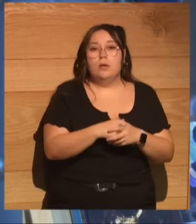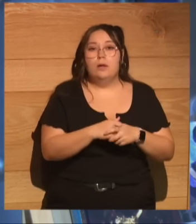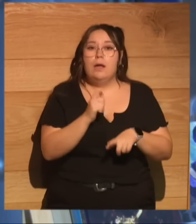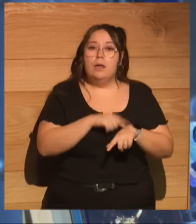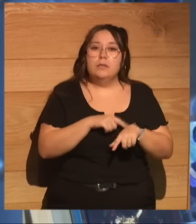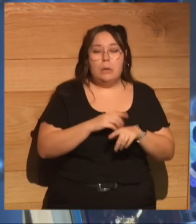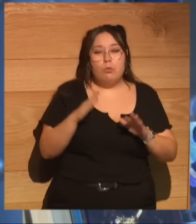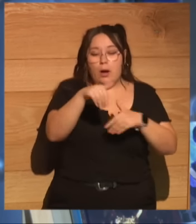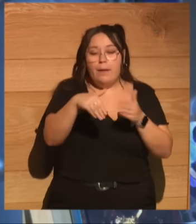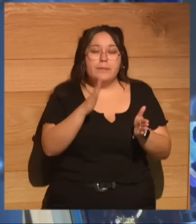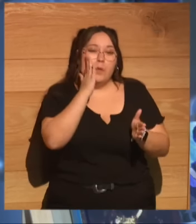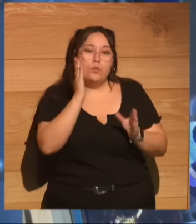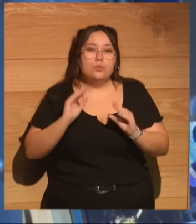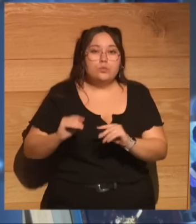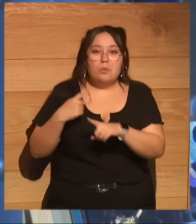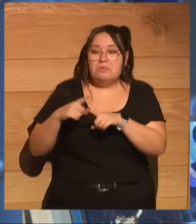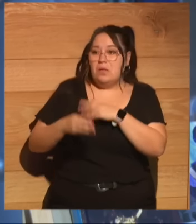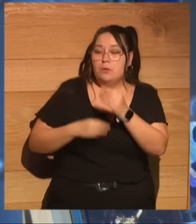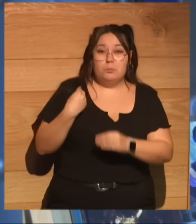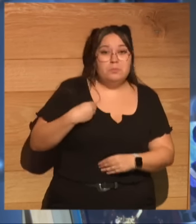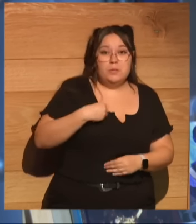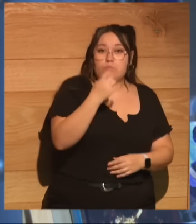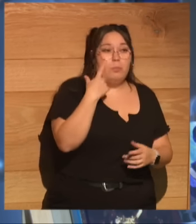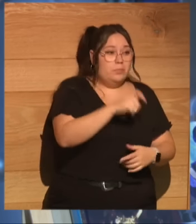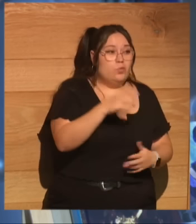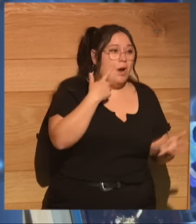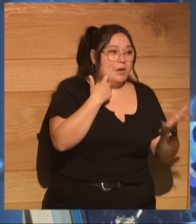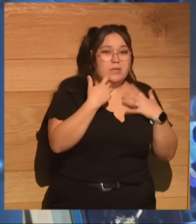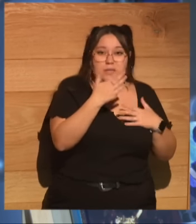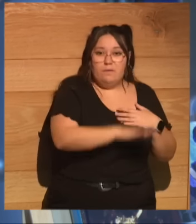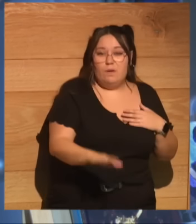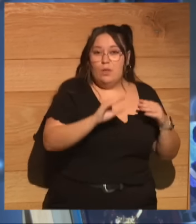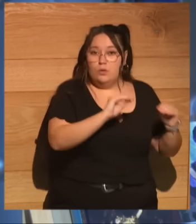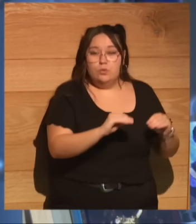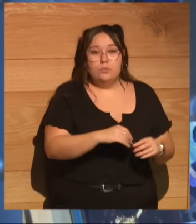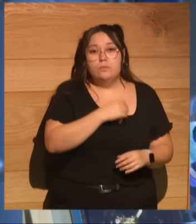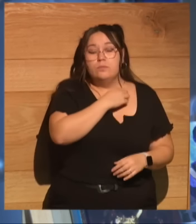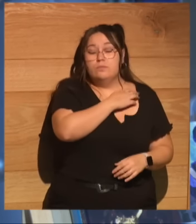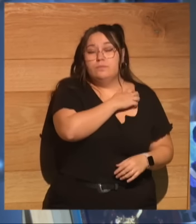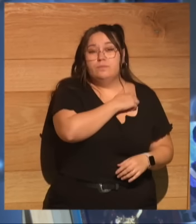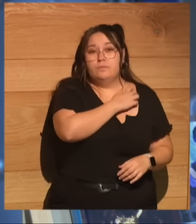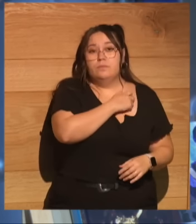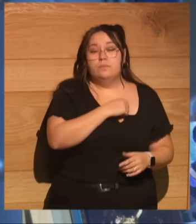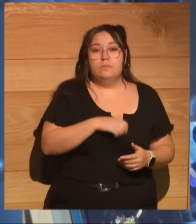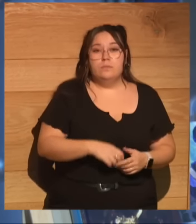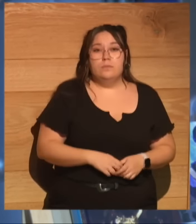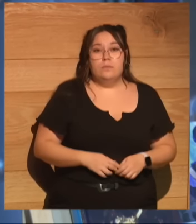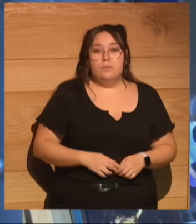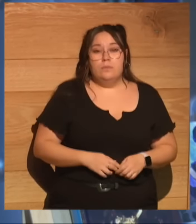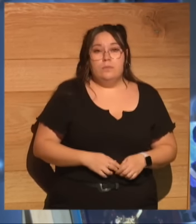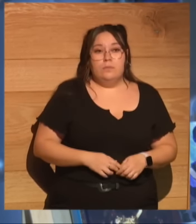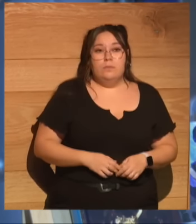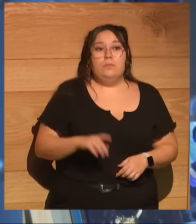solo en su cuarto haciendo sus cosas como tantos artistas en su infancia o artistas que han sido enfermizos. Y en ese sentido, que naciera en